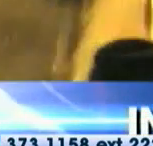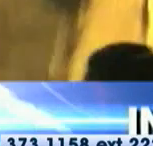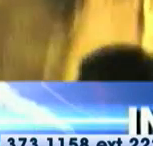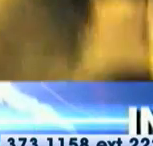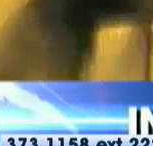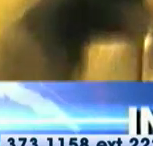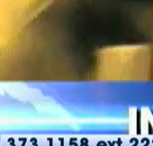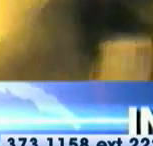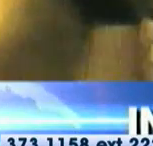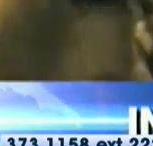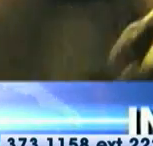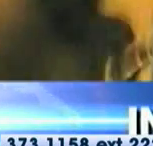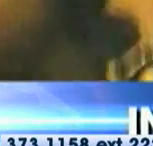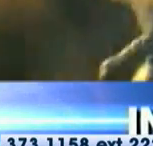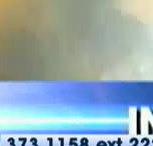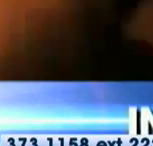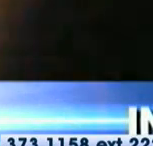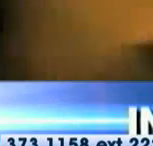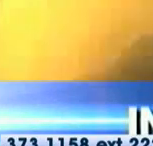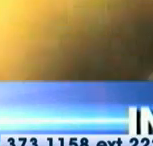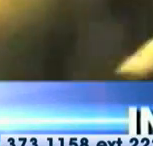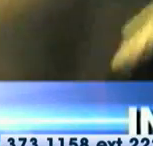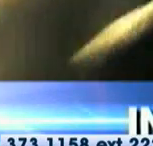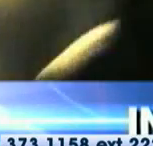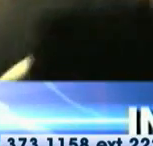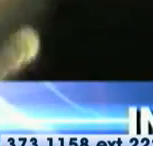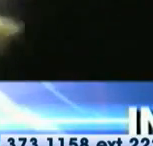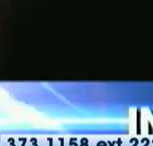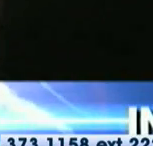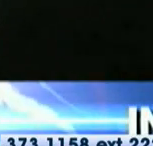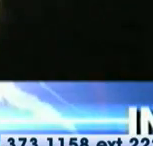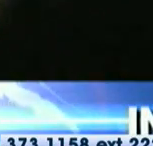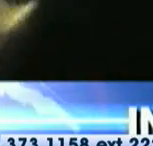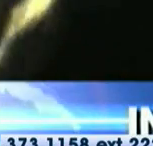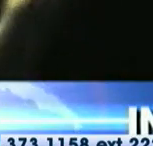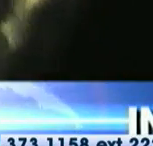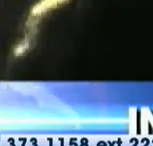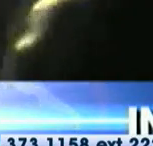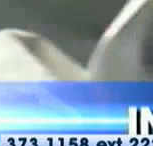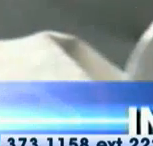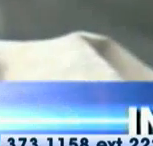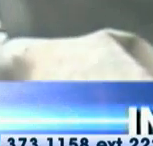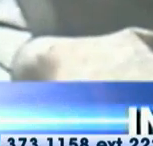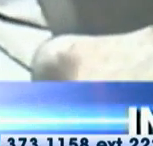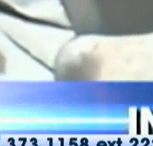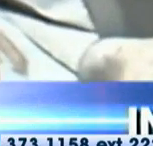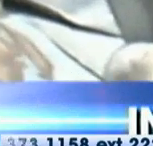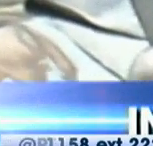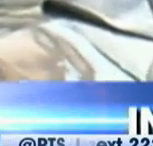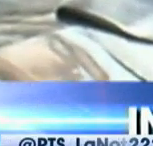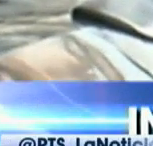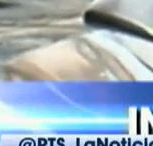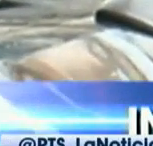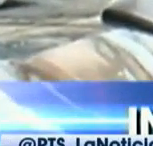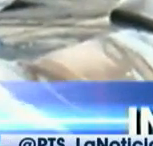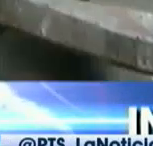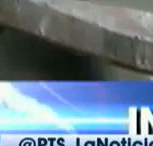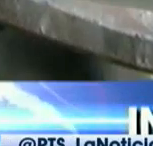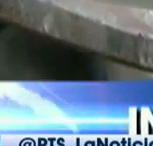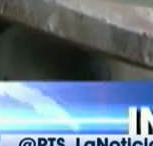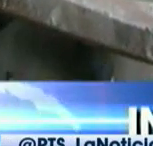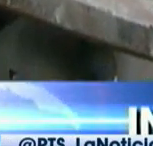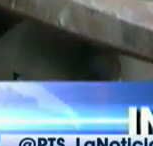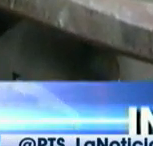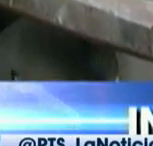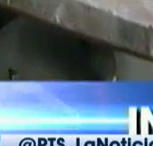de un incendio. Entérese dónde ocurrió y qué resultó afectado. El siniestro provocó la reacción de autoridades del gobierno, que brindarán